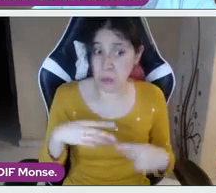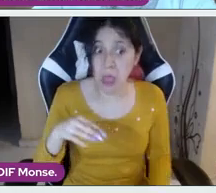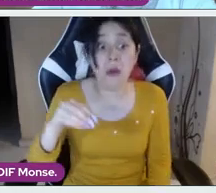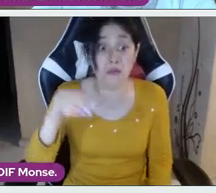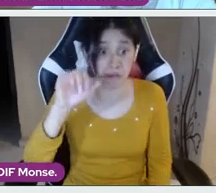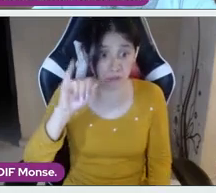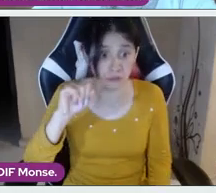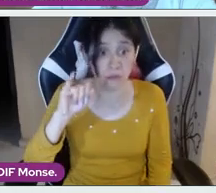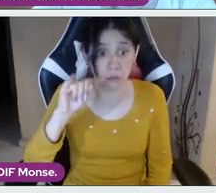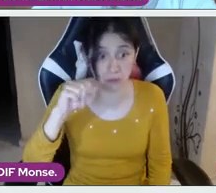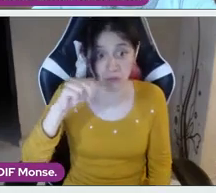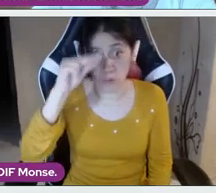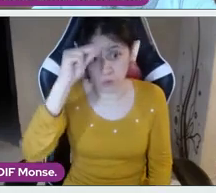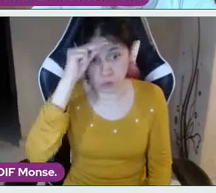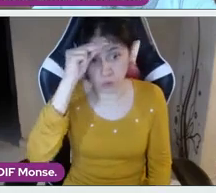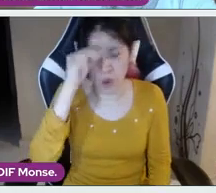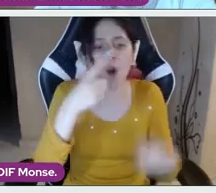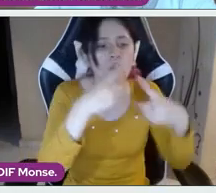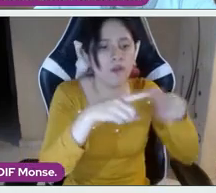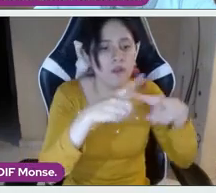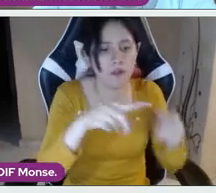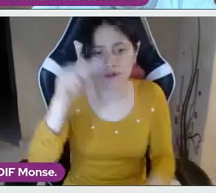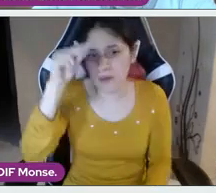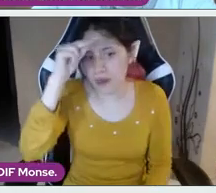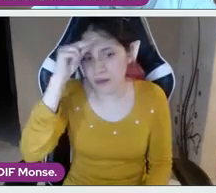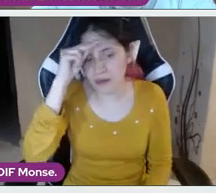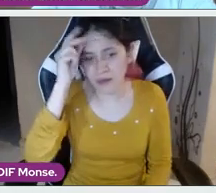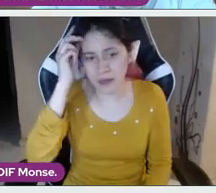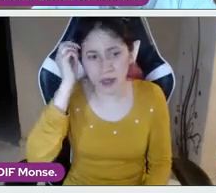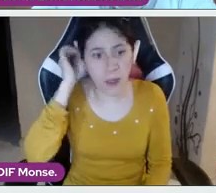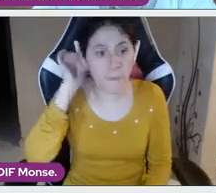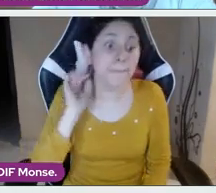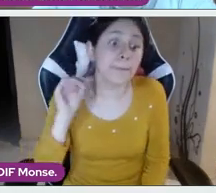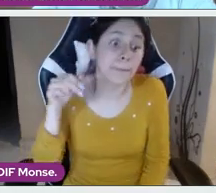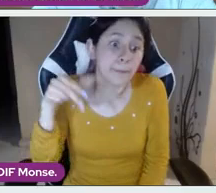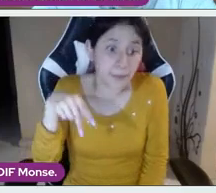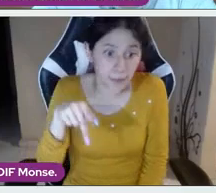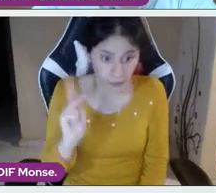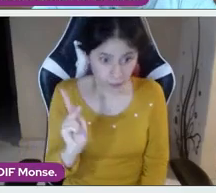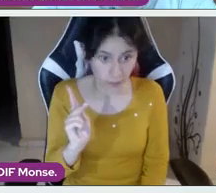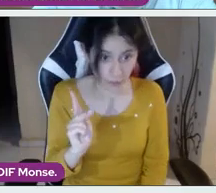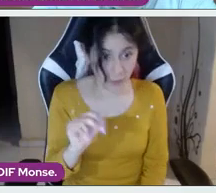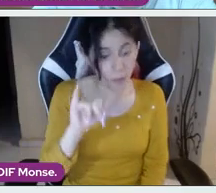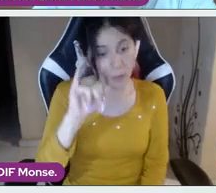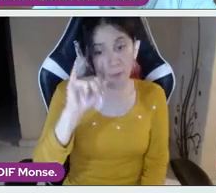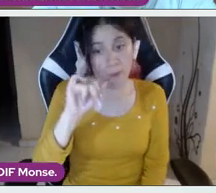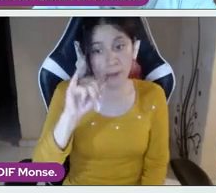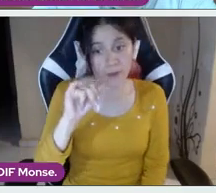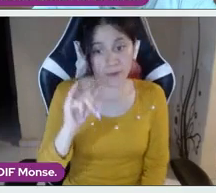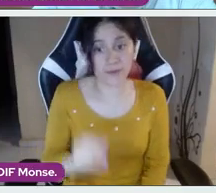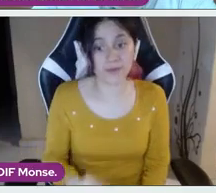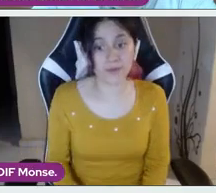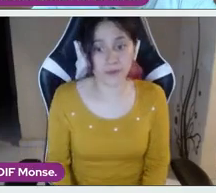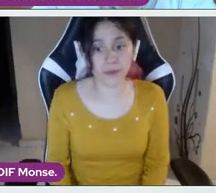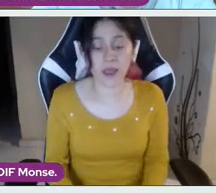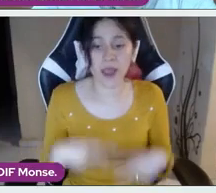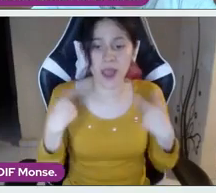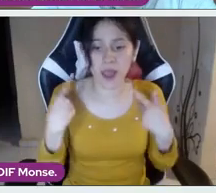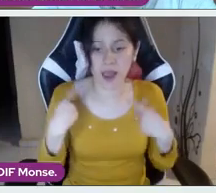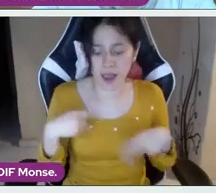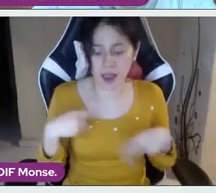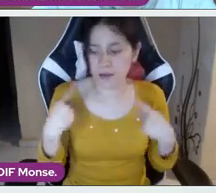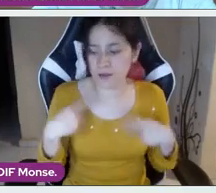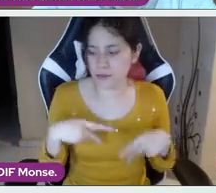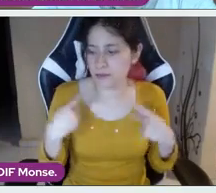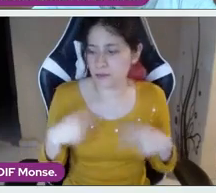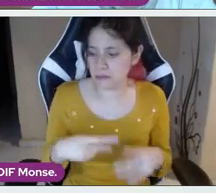O desarrollar ciertas inteligencias. Sin embargo, sí te vas obligando a tener que